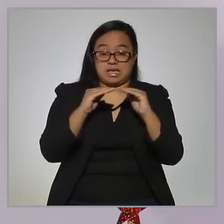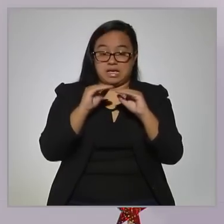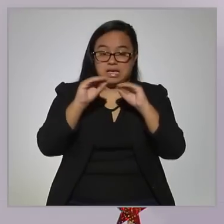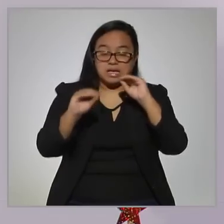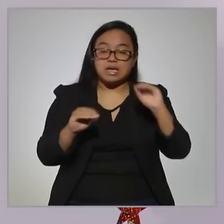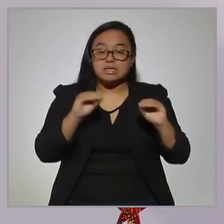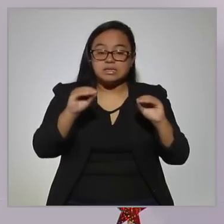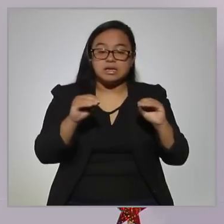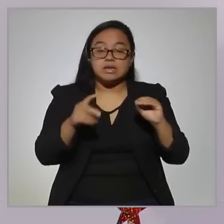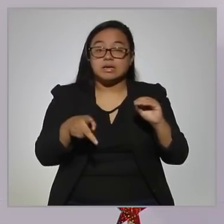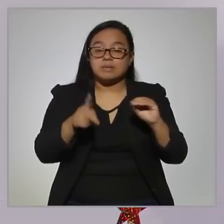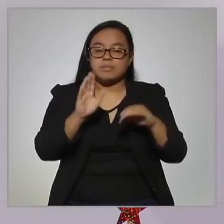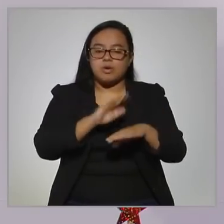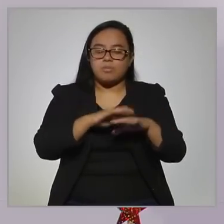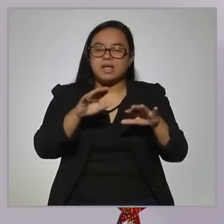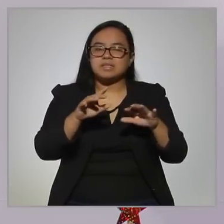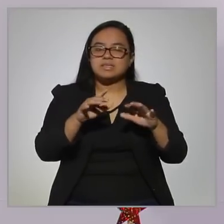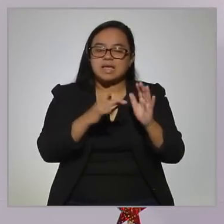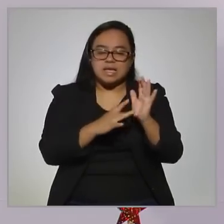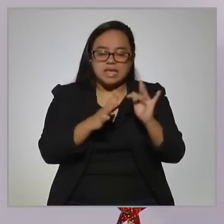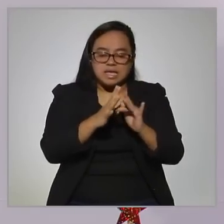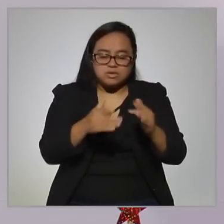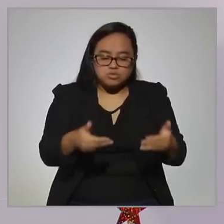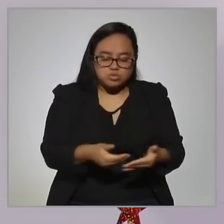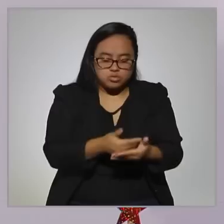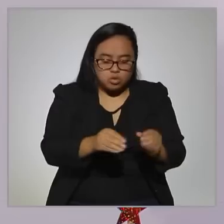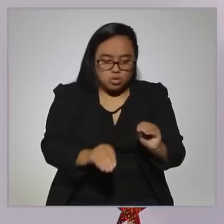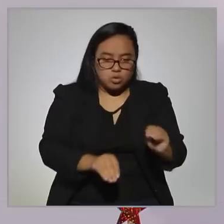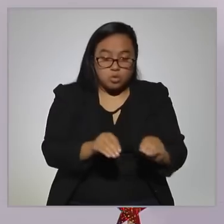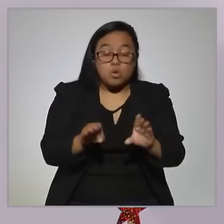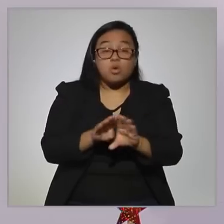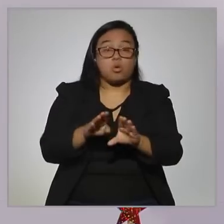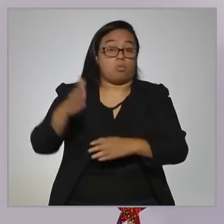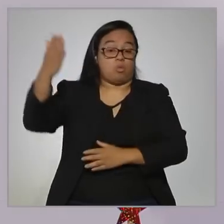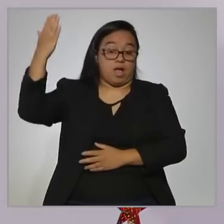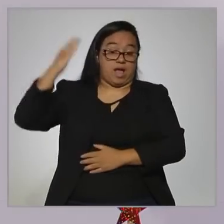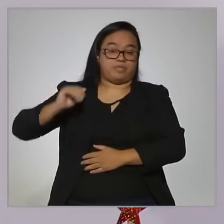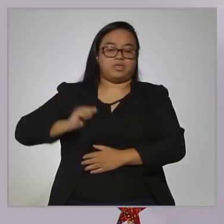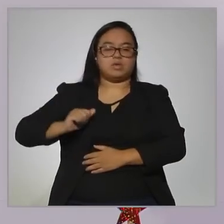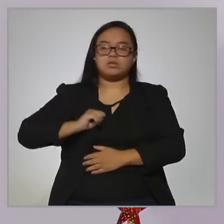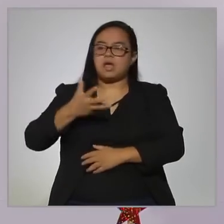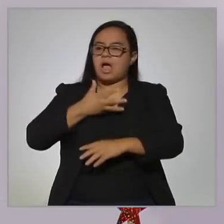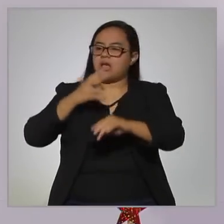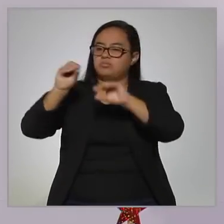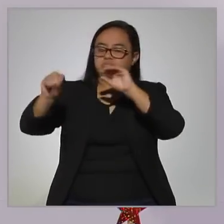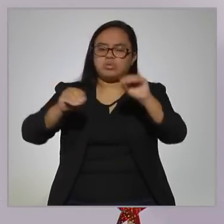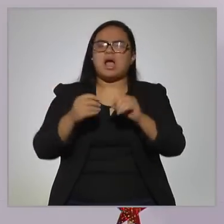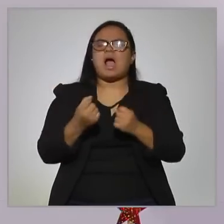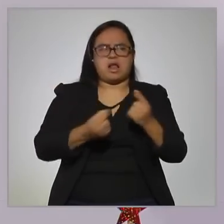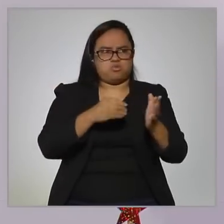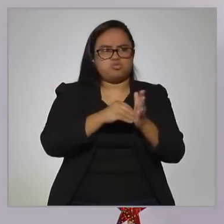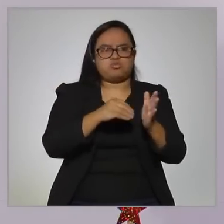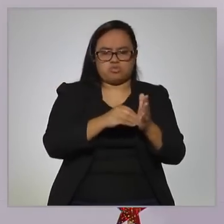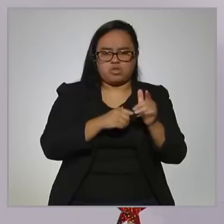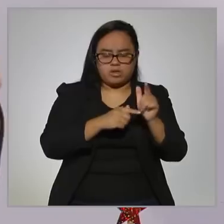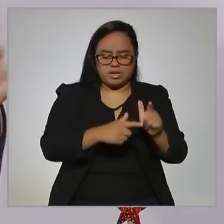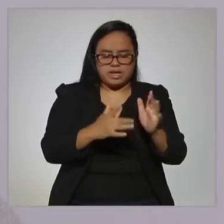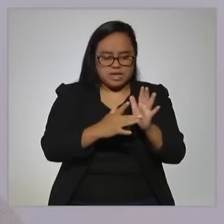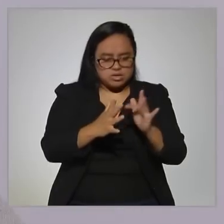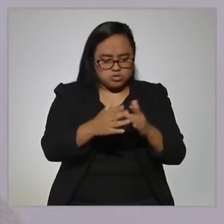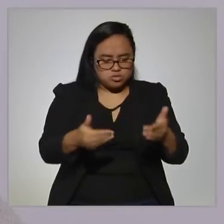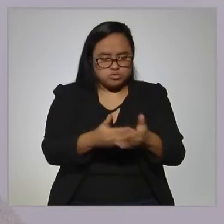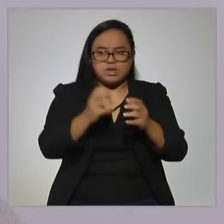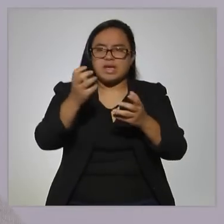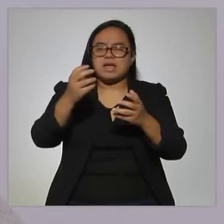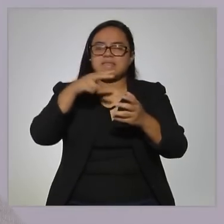sobre todo el nacimiento, los nacimientos que antes en cualquier casa los había, como todavía lo hay, el nacimiento, las